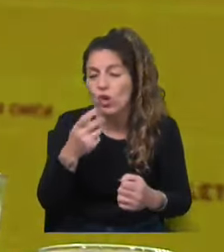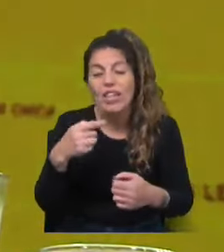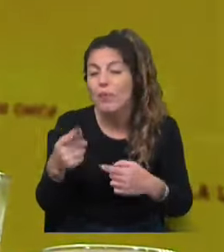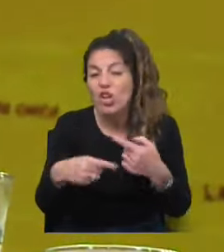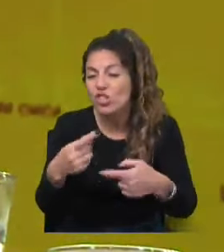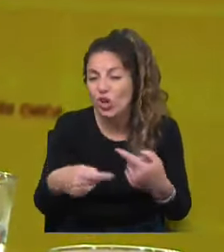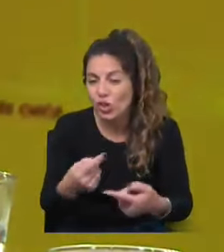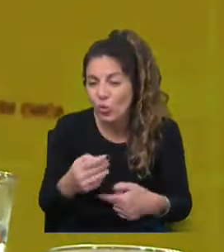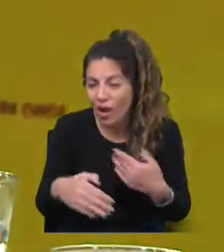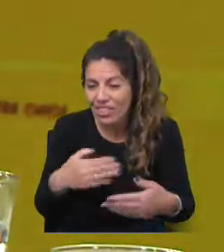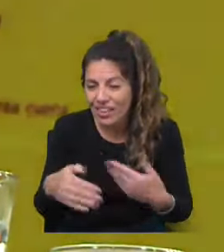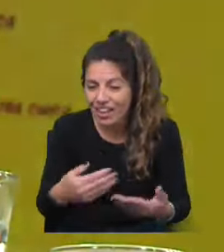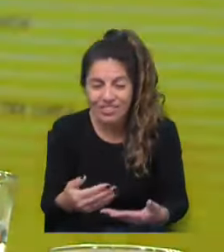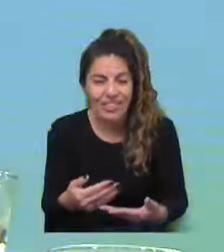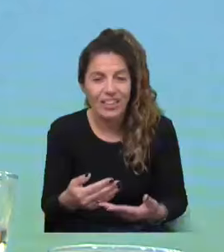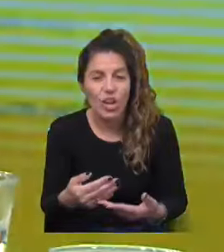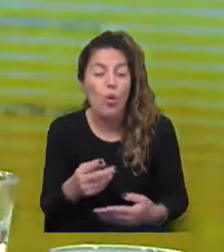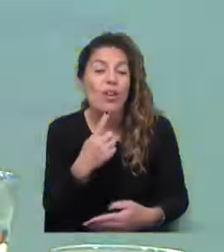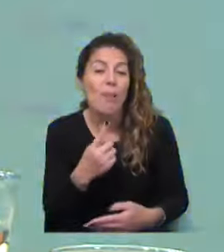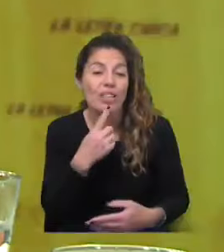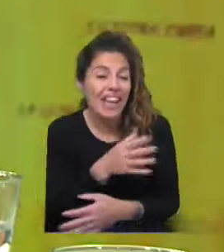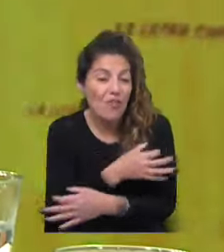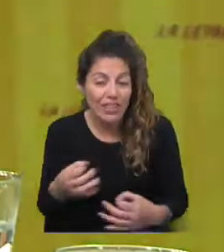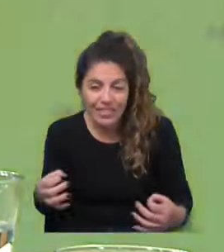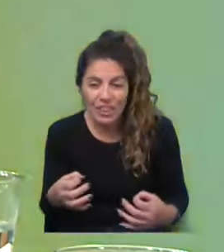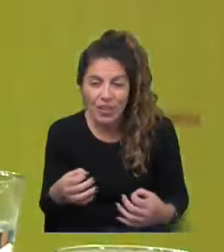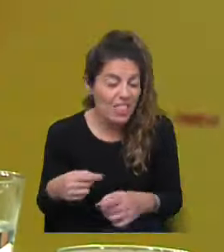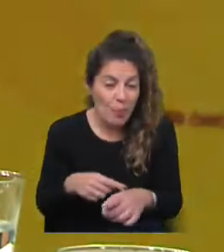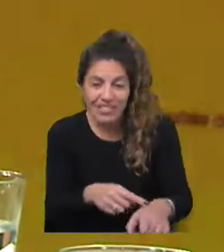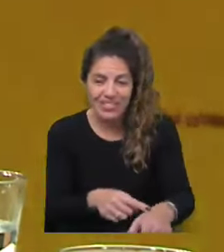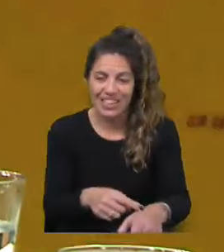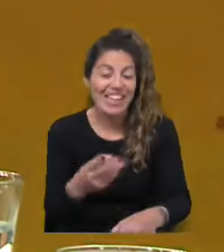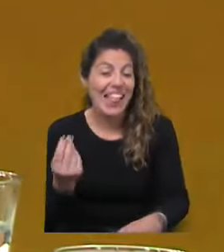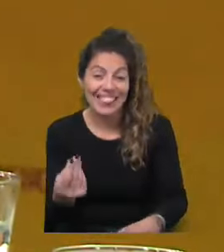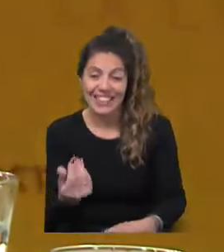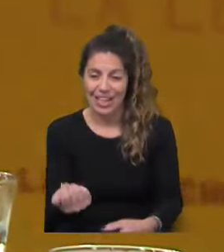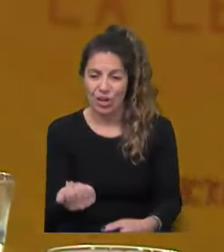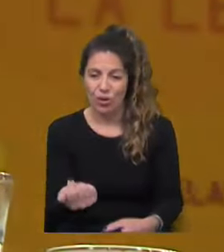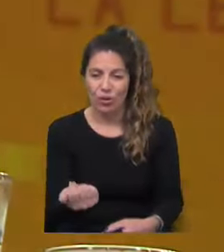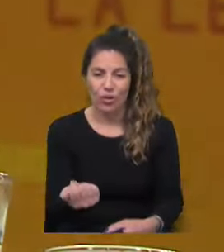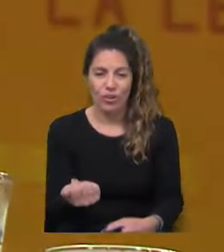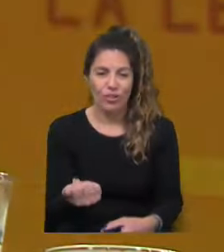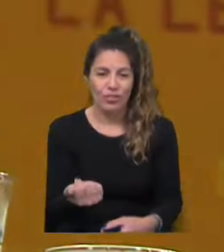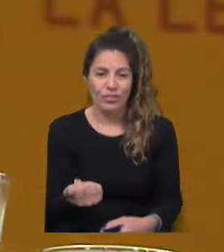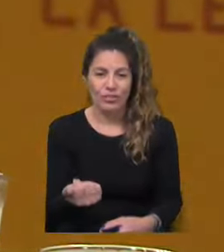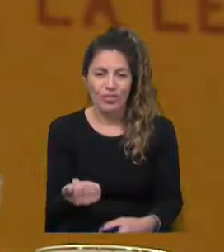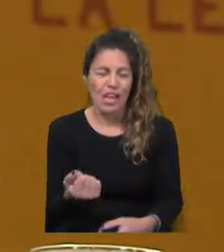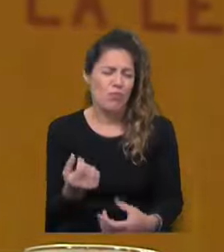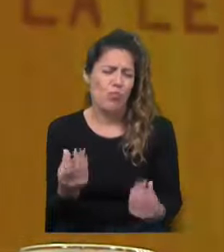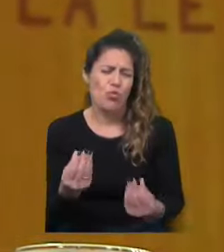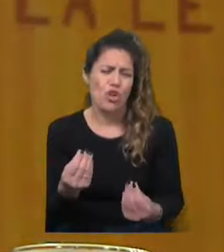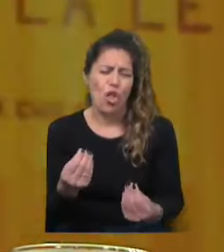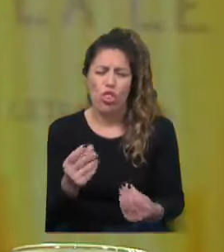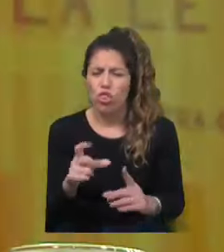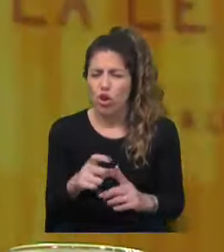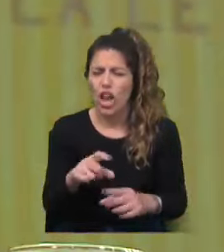no se sigue adelante con una política efectiva de perseguir el dinero. Si mueven cientos de millones de dólares, bueno, ¿dónde